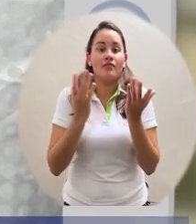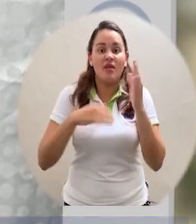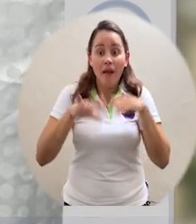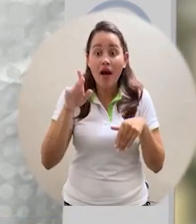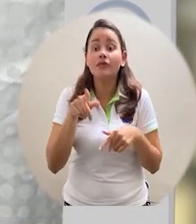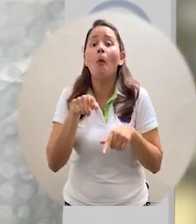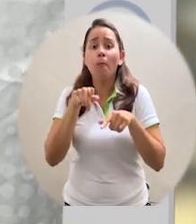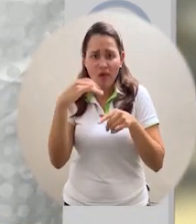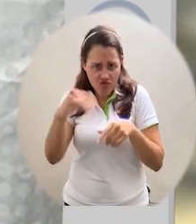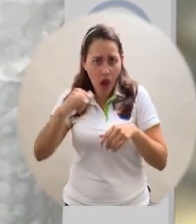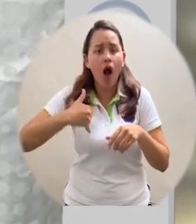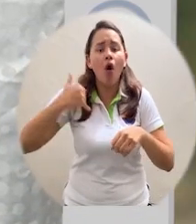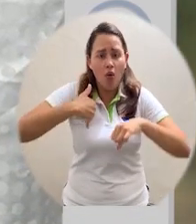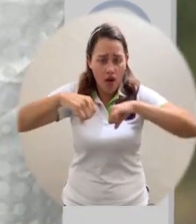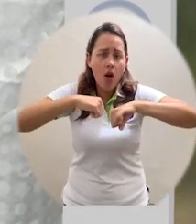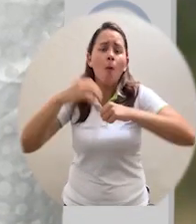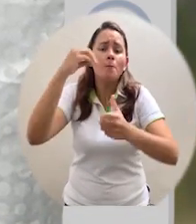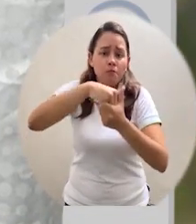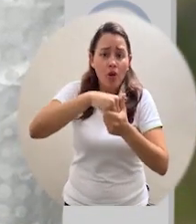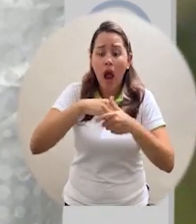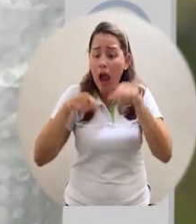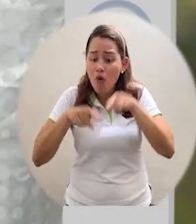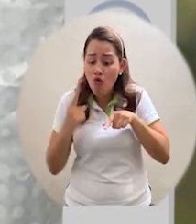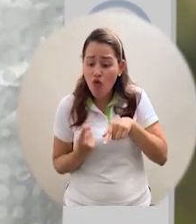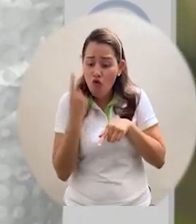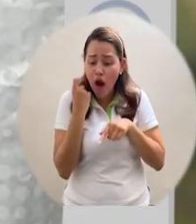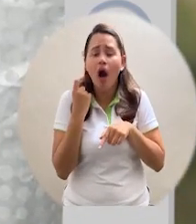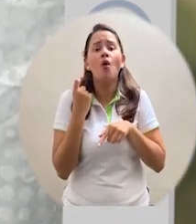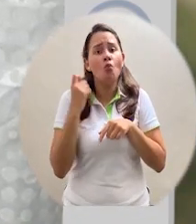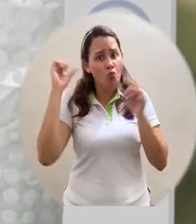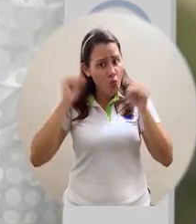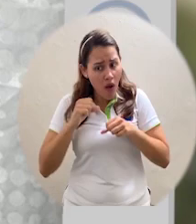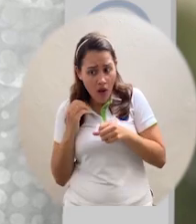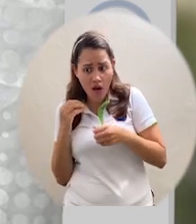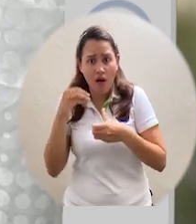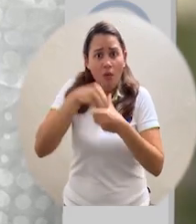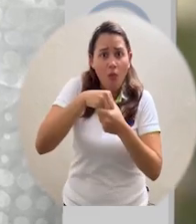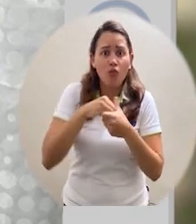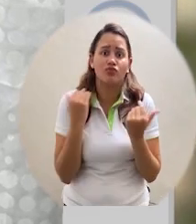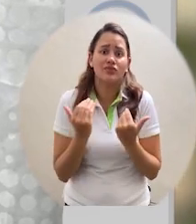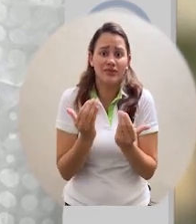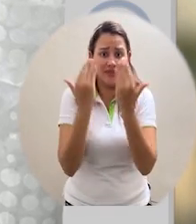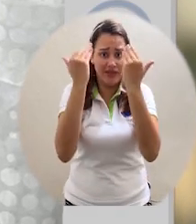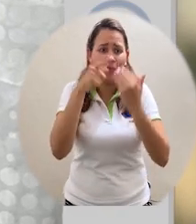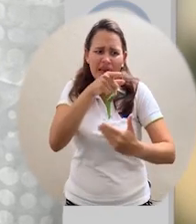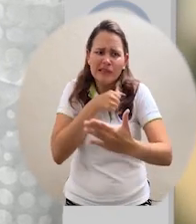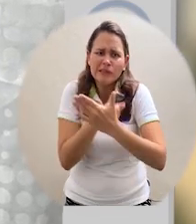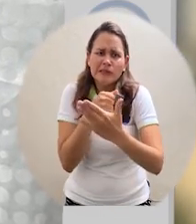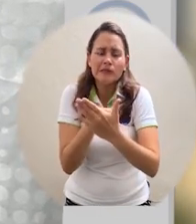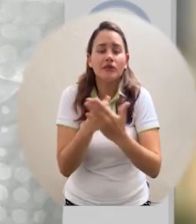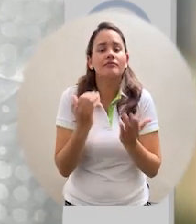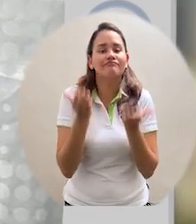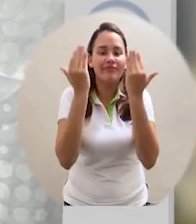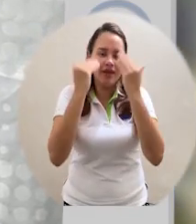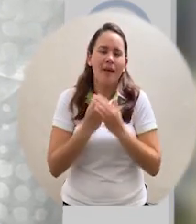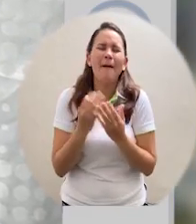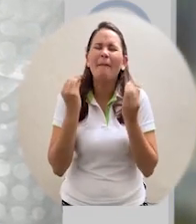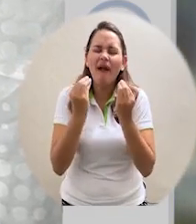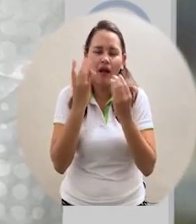que aquellos estudiantes beneficiarios y los que aún no hacen parte de este programa puedan amenguantar un poco esta